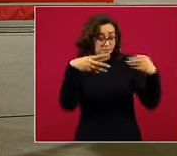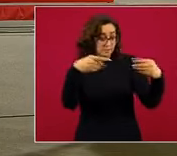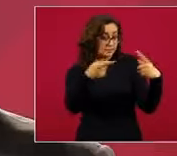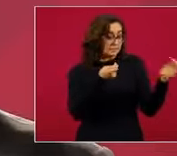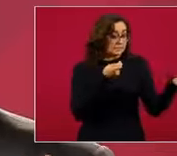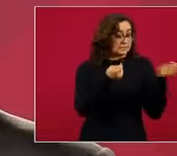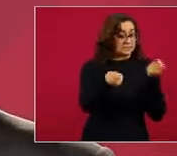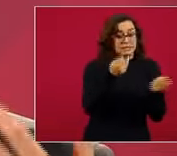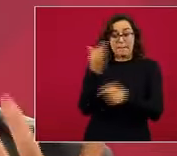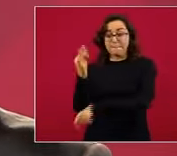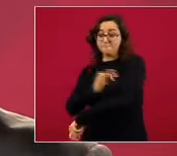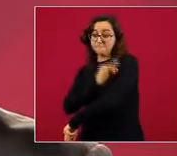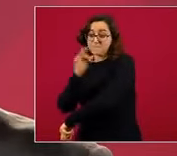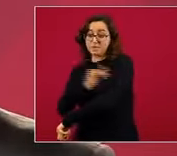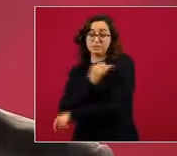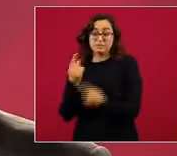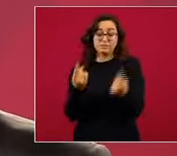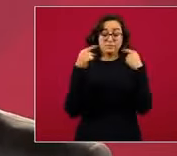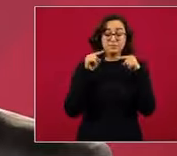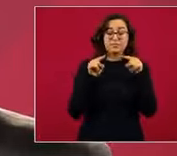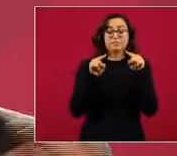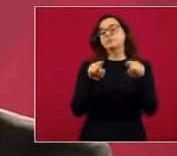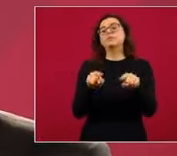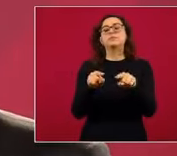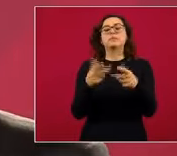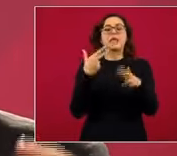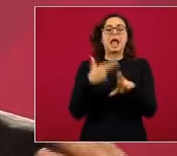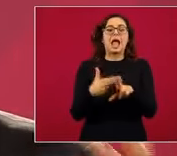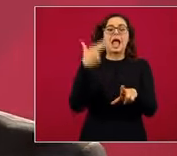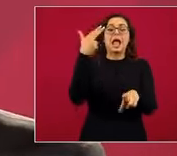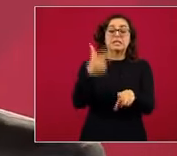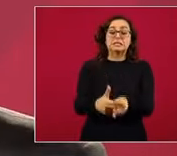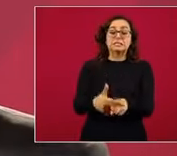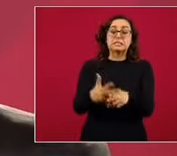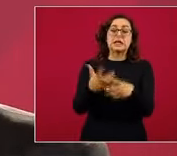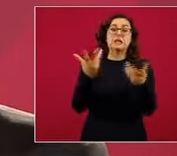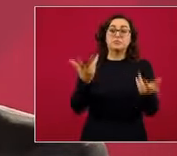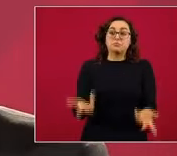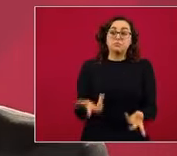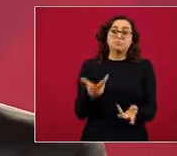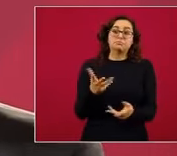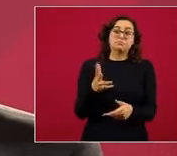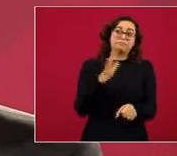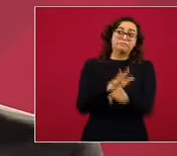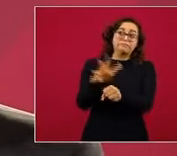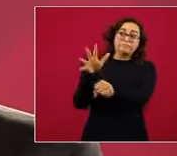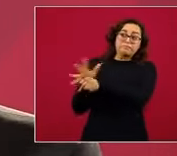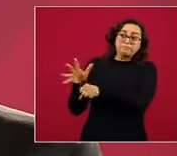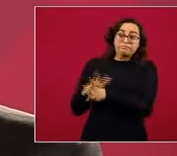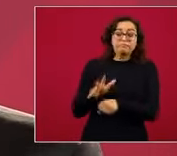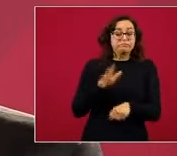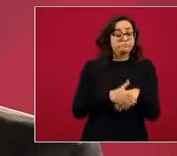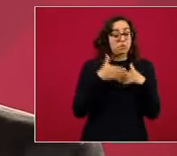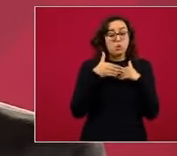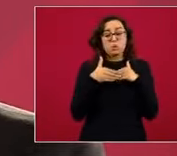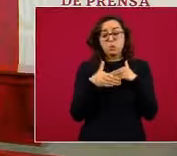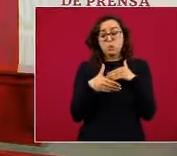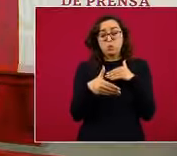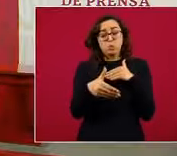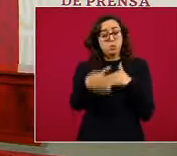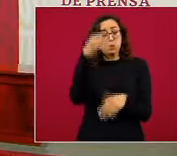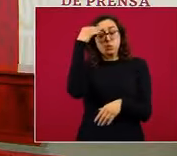vacunas. Solamente hasta que lleguemos a un nivel suficiente de aplicación de la vacuna, lo cual se va a llevar meses,